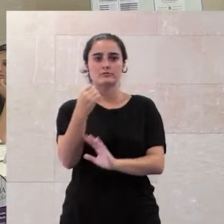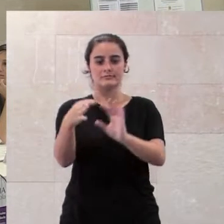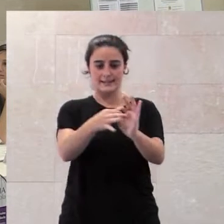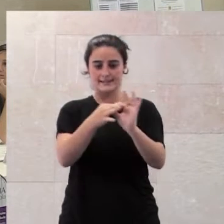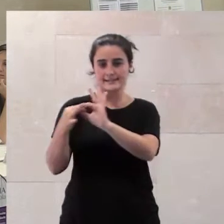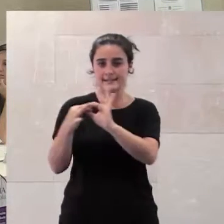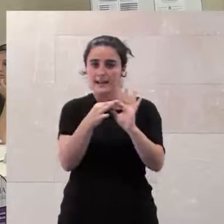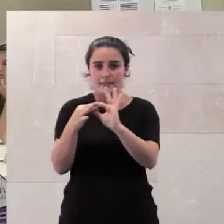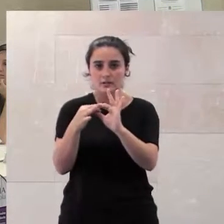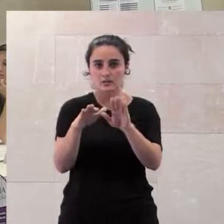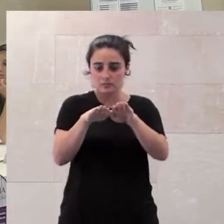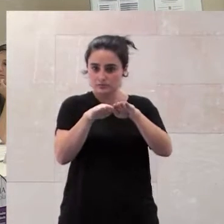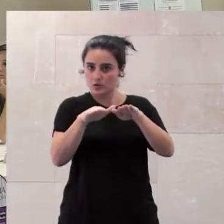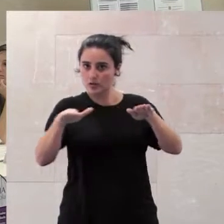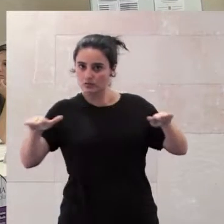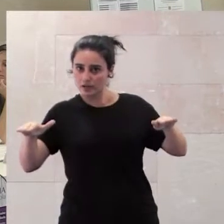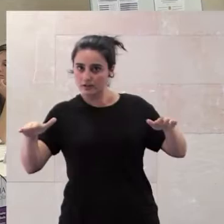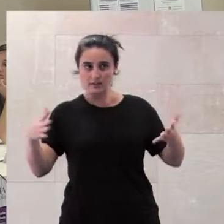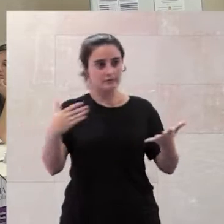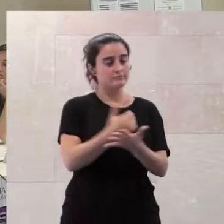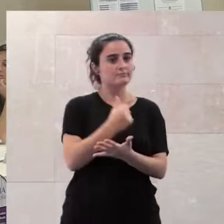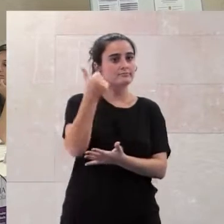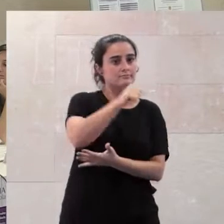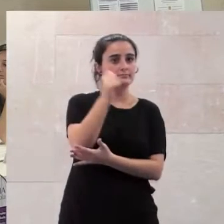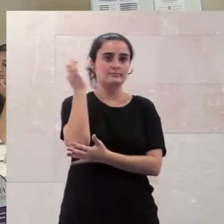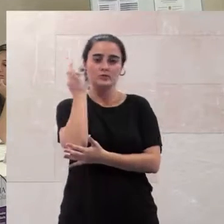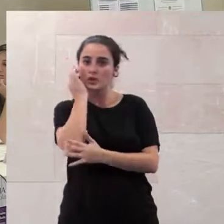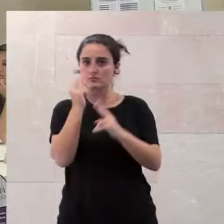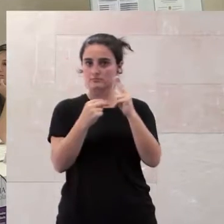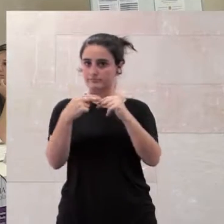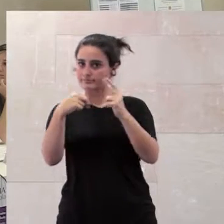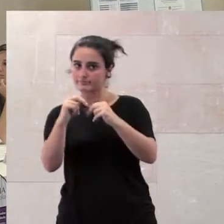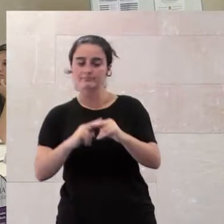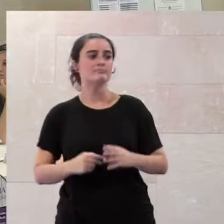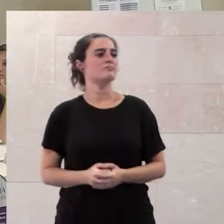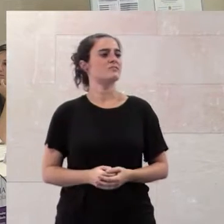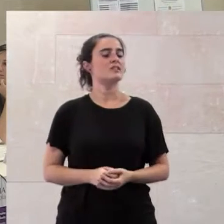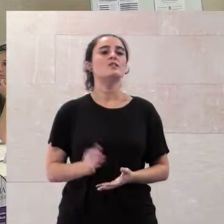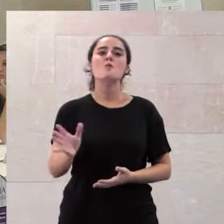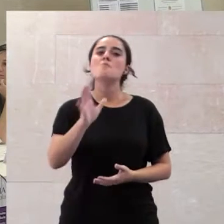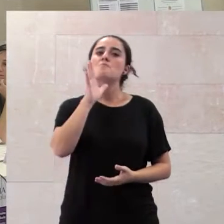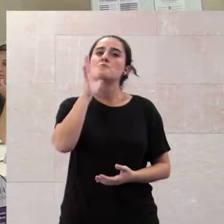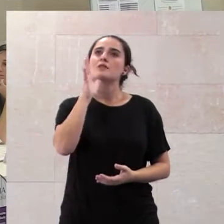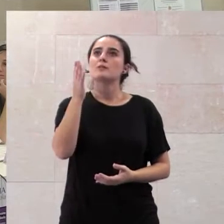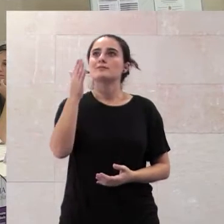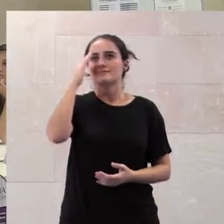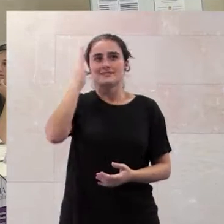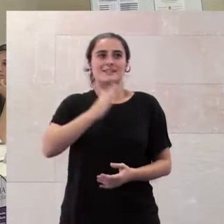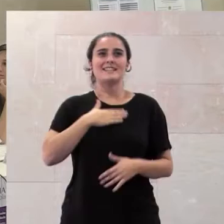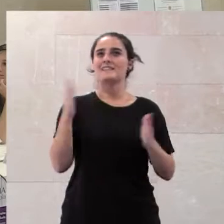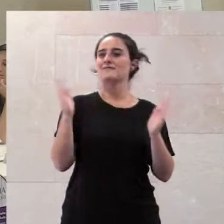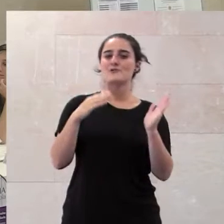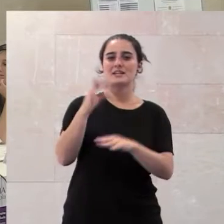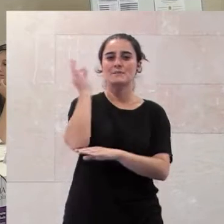relaciones, con un poder horizontal en el que entre todas y todas construimos, ¿no? ¿Y por qué también no es casual que esto venga de parte de la mano de las